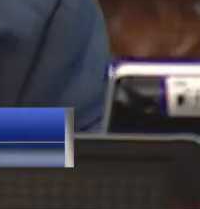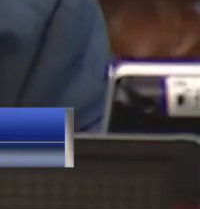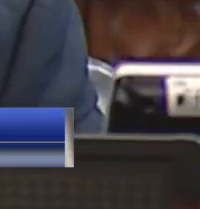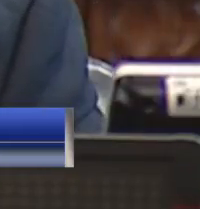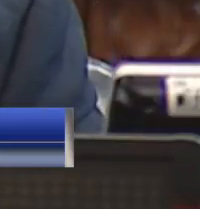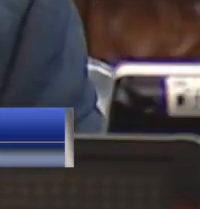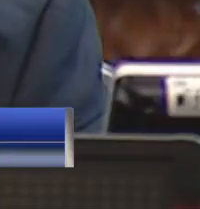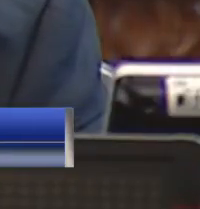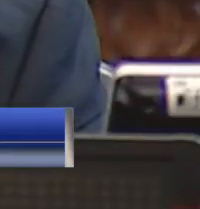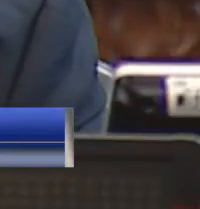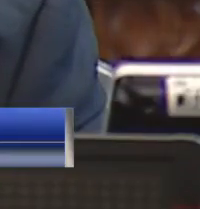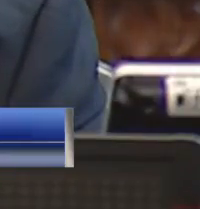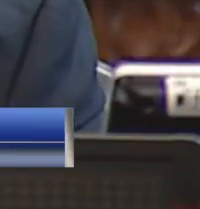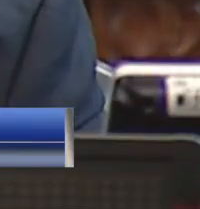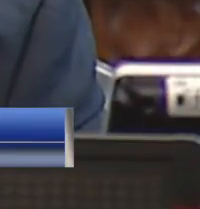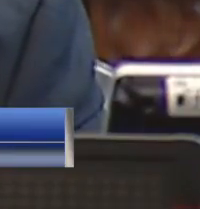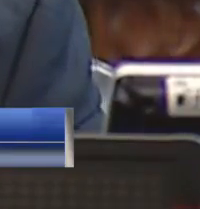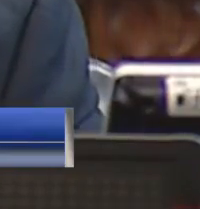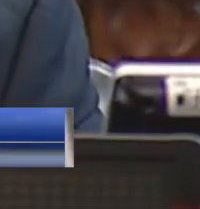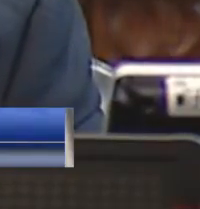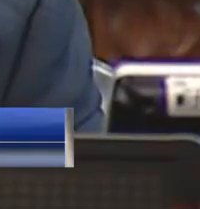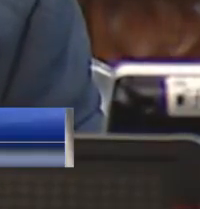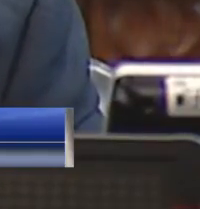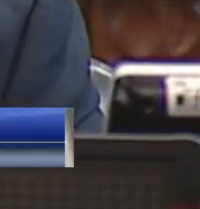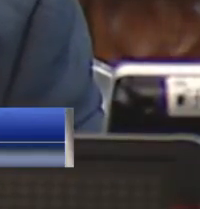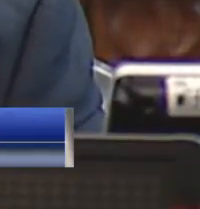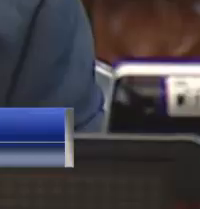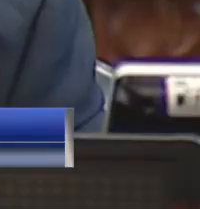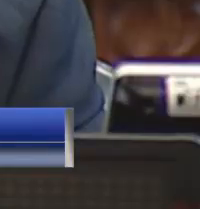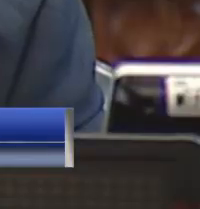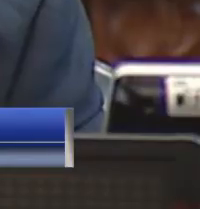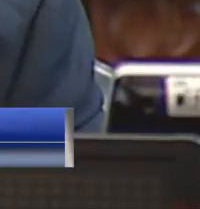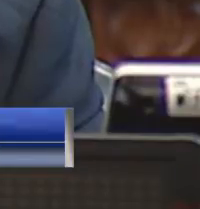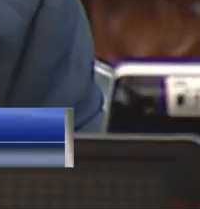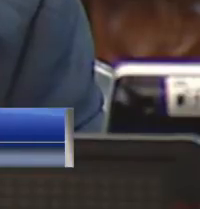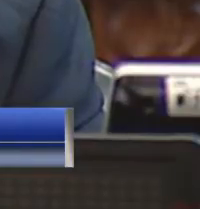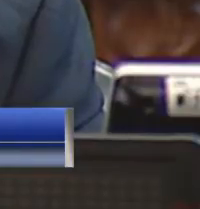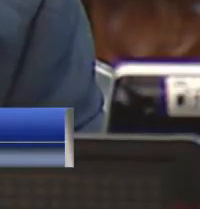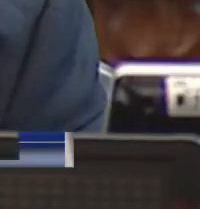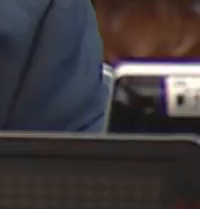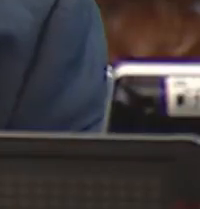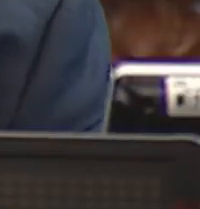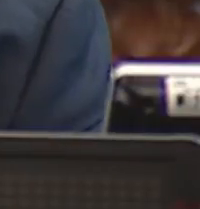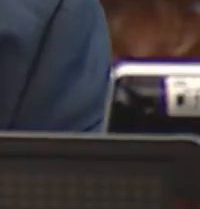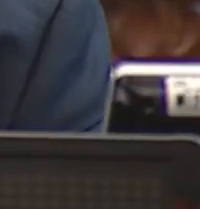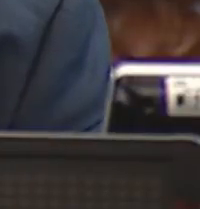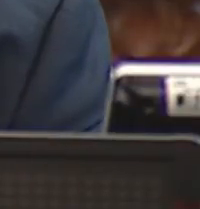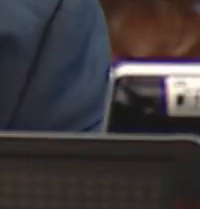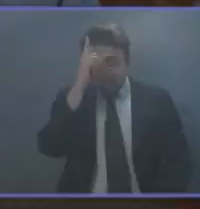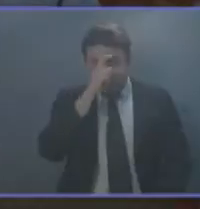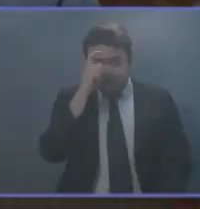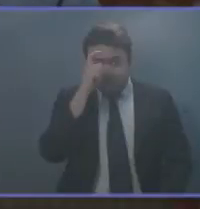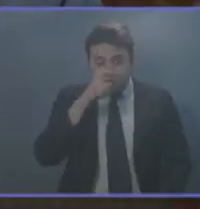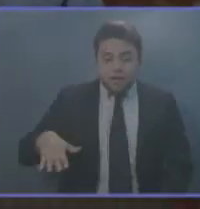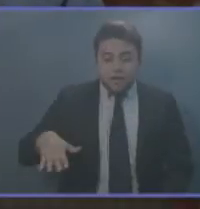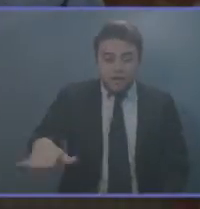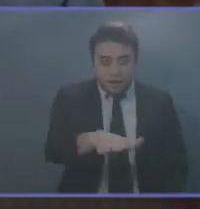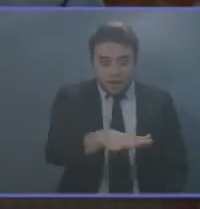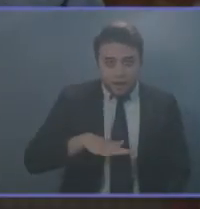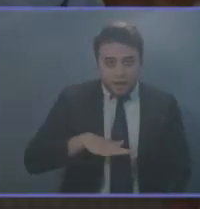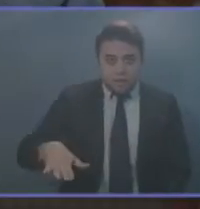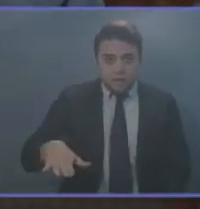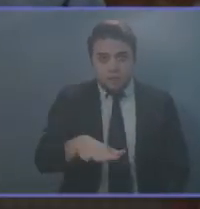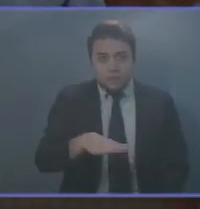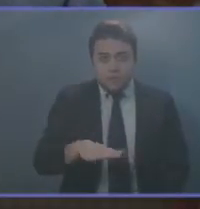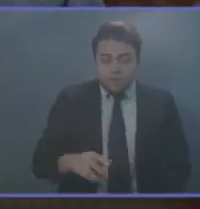darle respiro a una gran cantidad de hermanos campesinos y pequeños agricultores